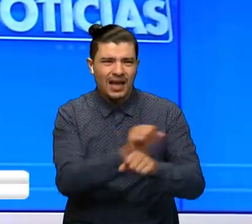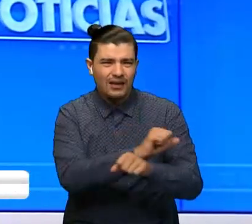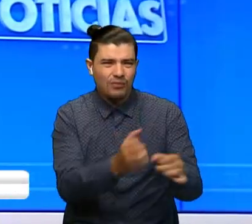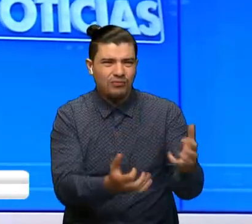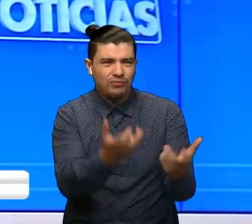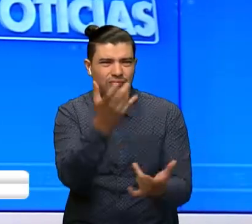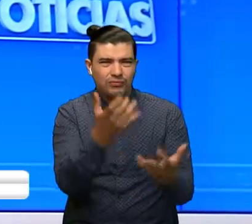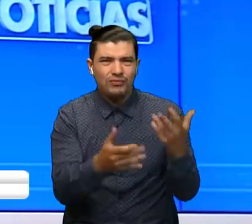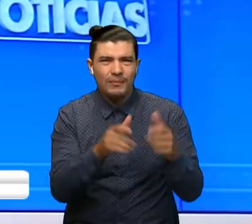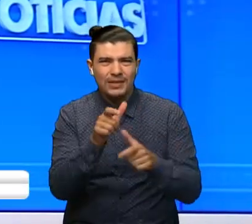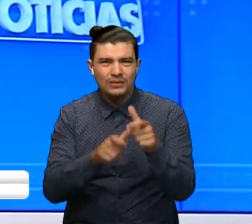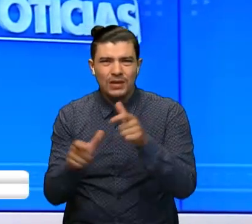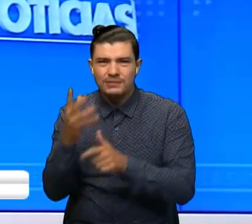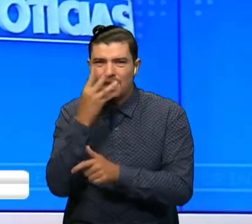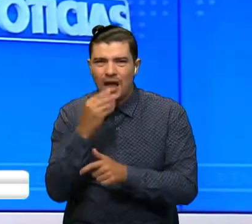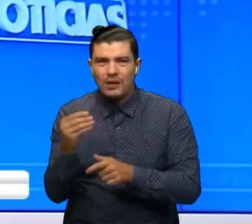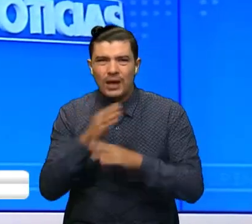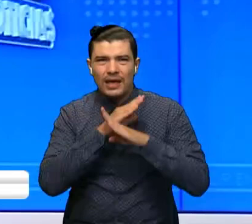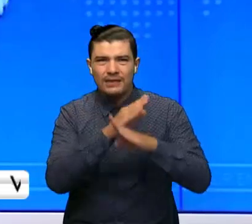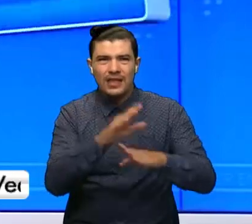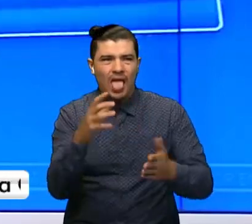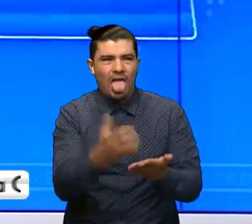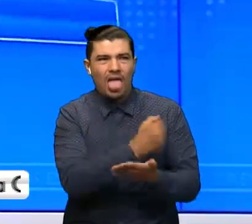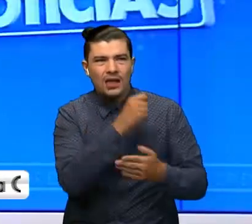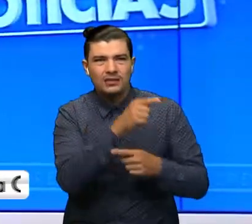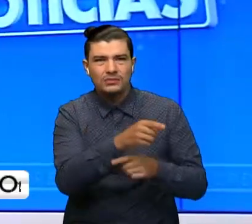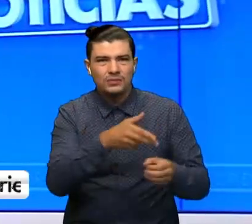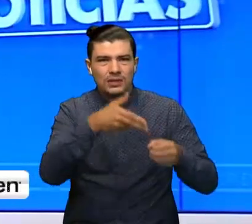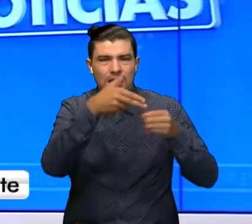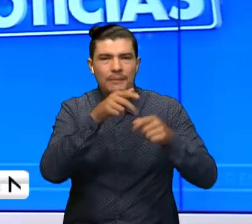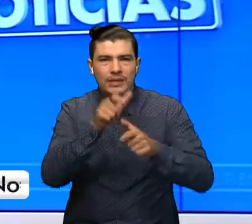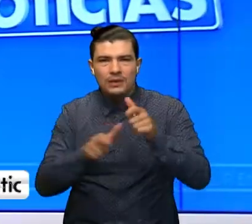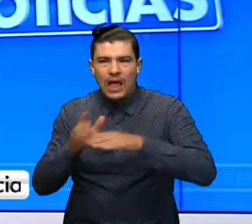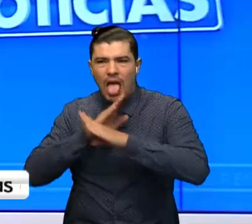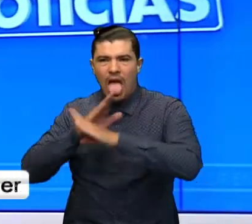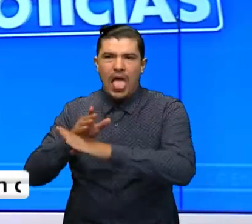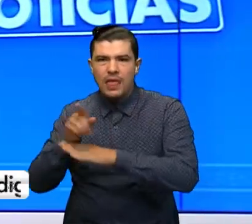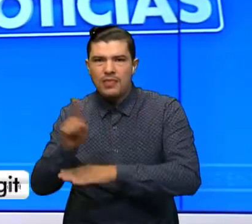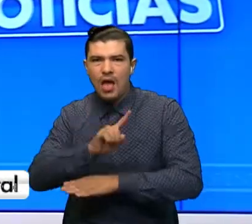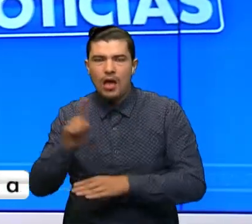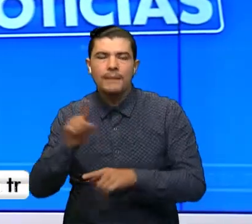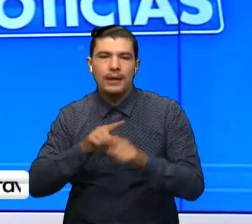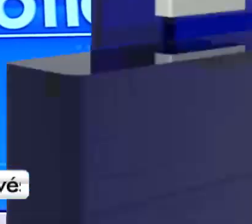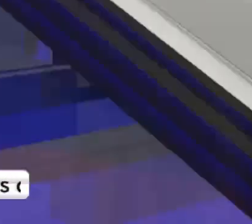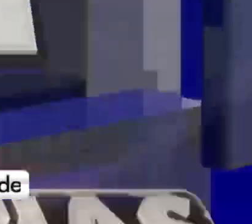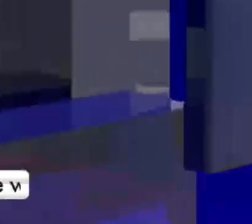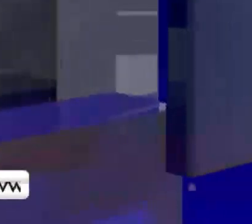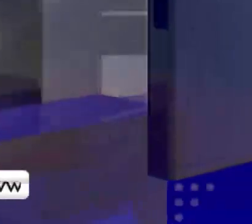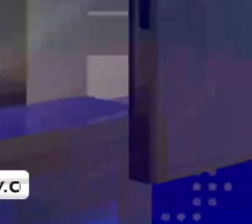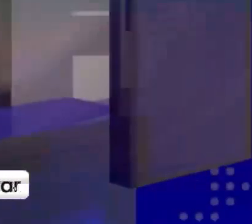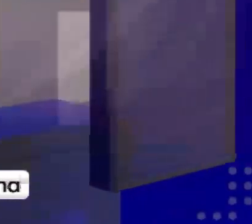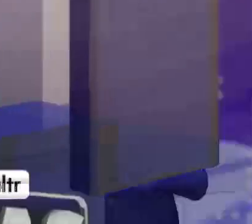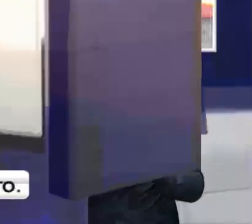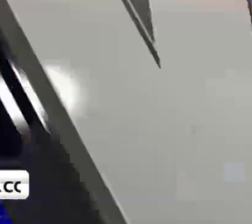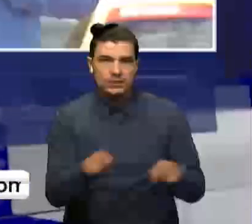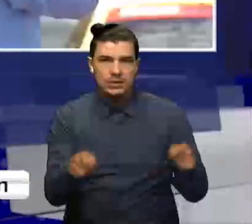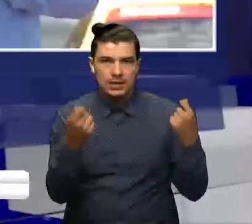por personas que evitaban la incautación del combustible. Samir Castillo, usted nos entrega a esta hora los detalles. Adelante.